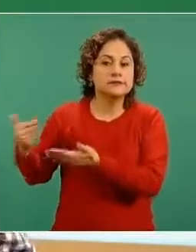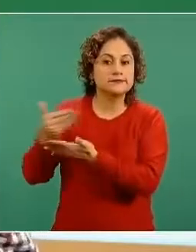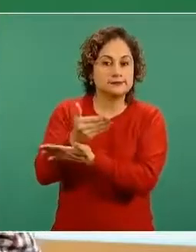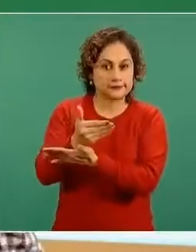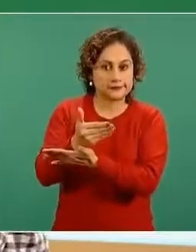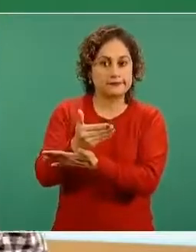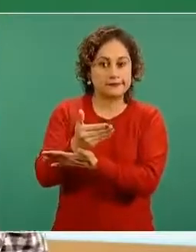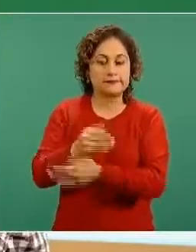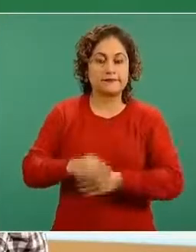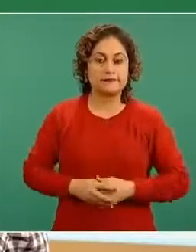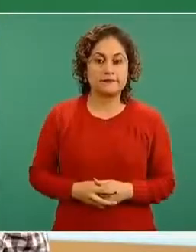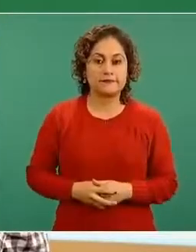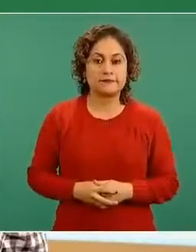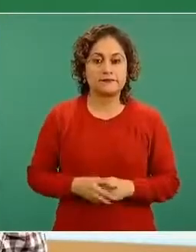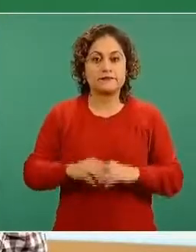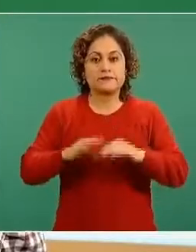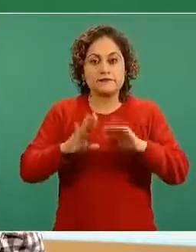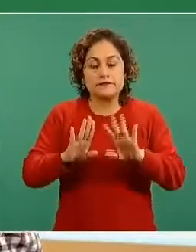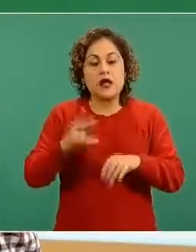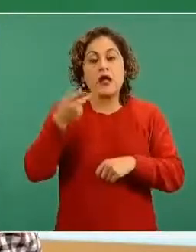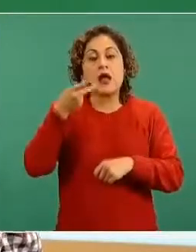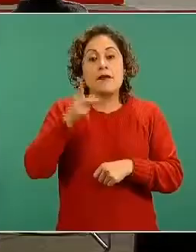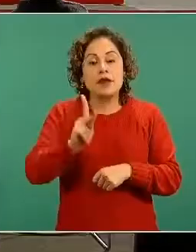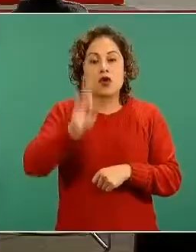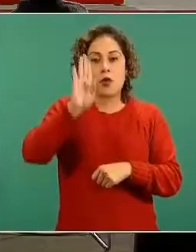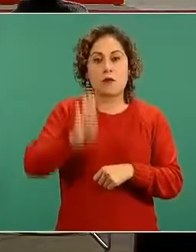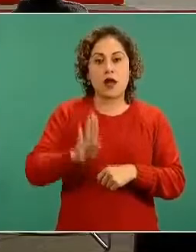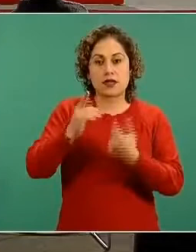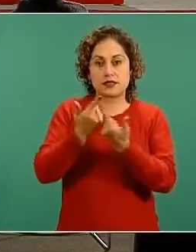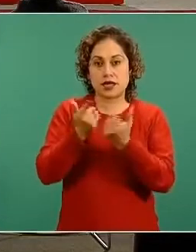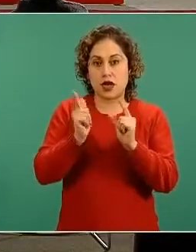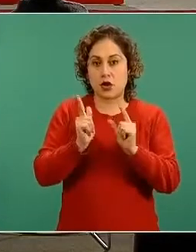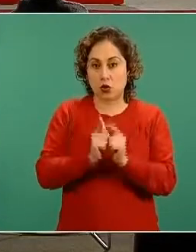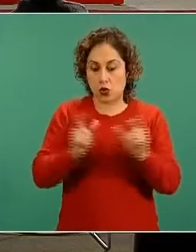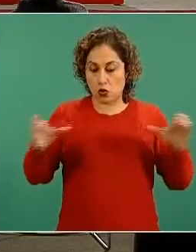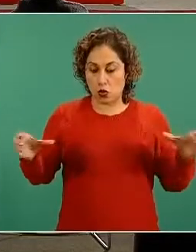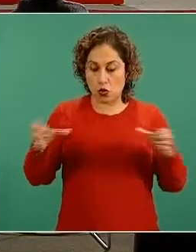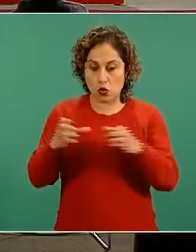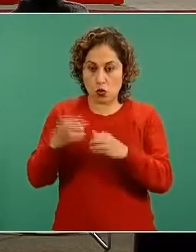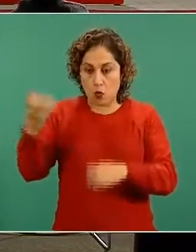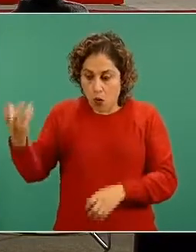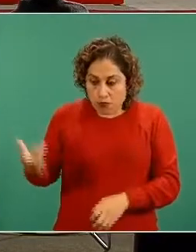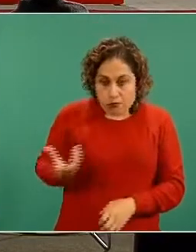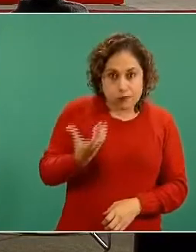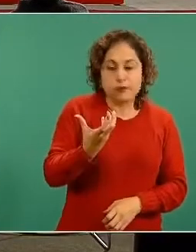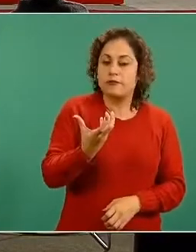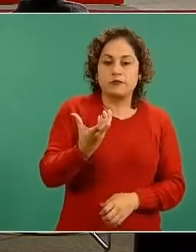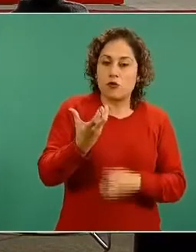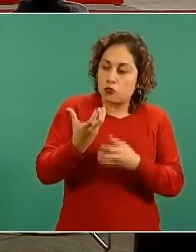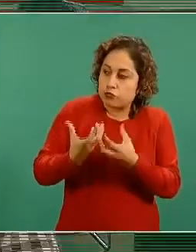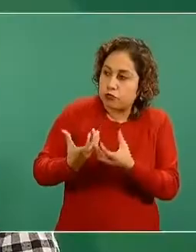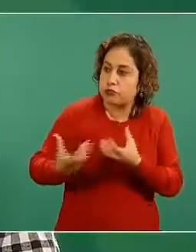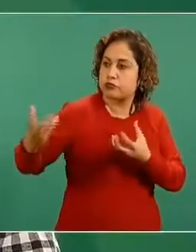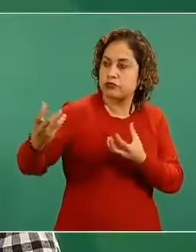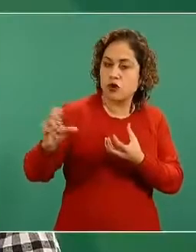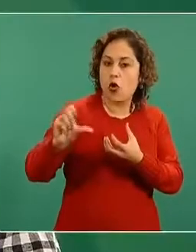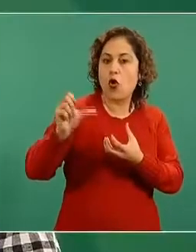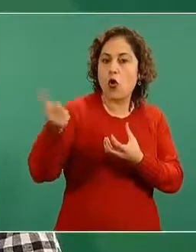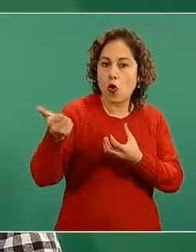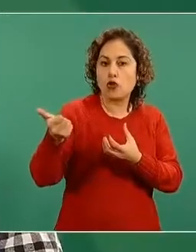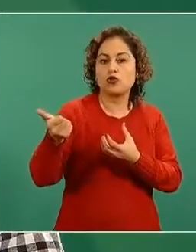pero podría ser que haya un desprendimiento de la caravana hacia otras fronteras de México con Guatemala.